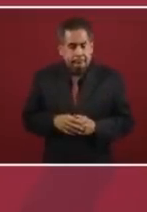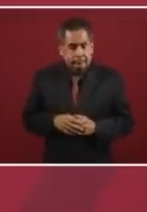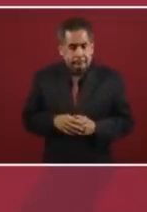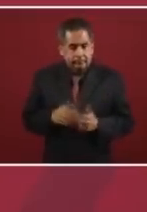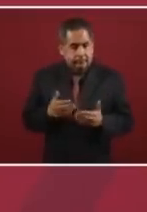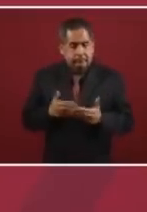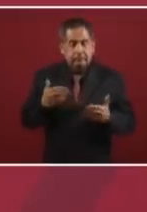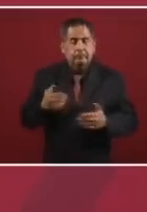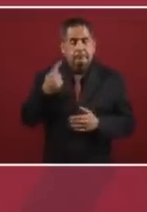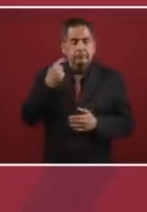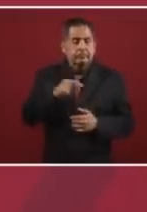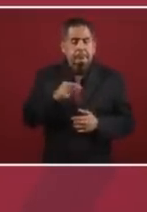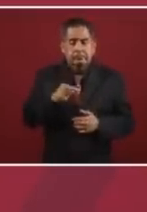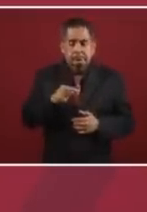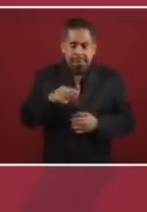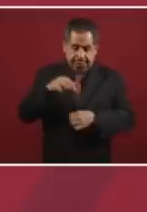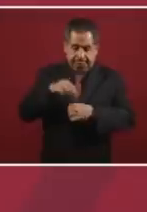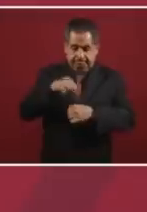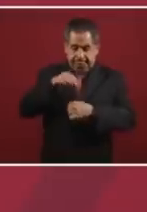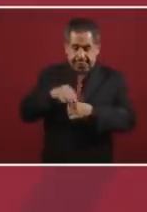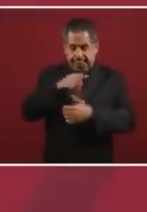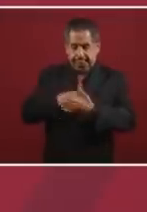a votar